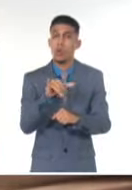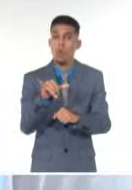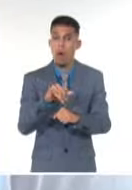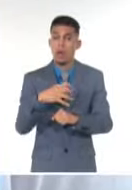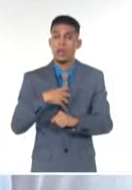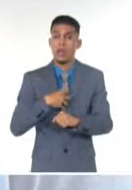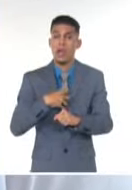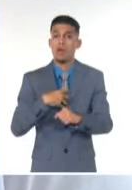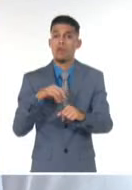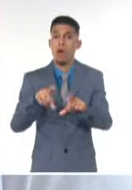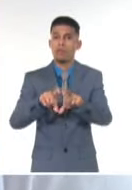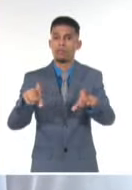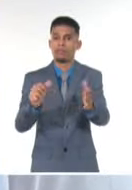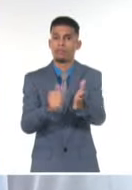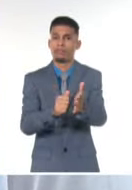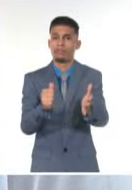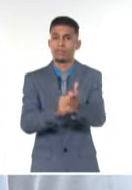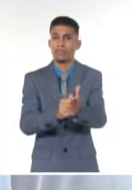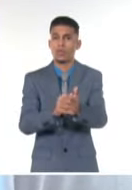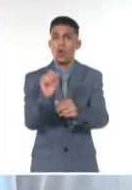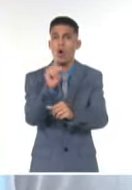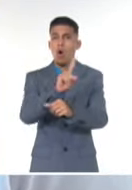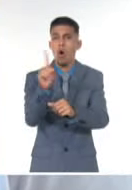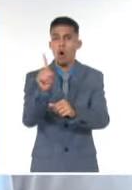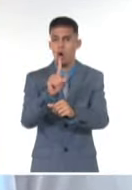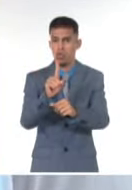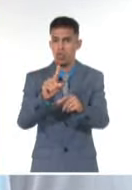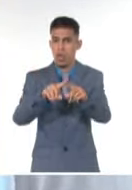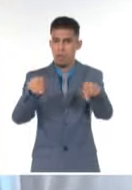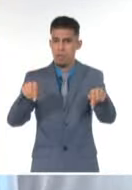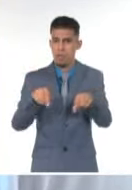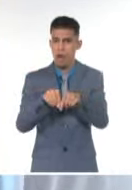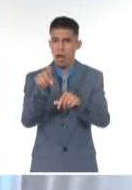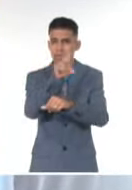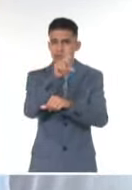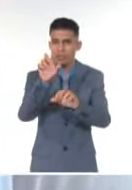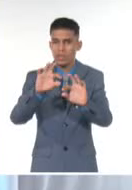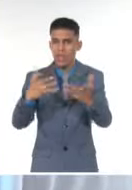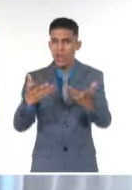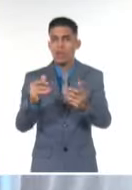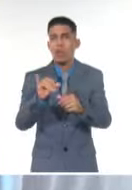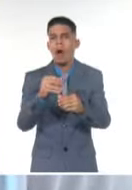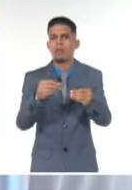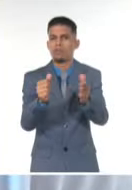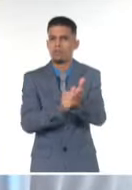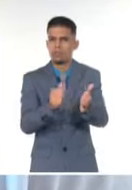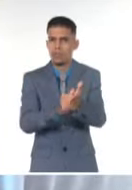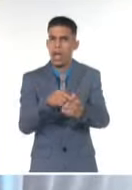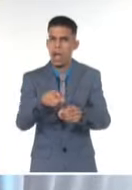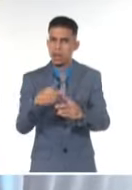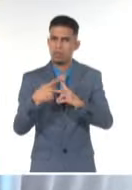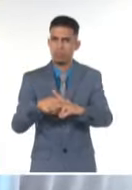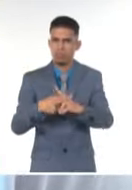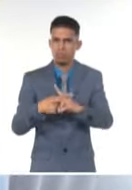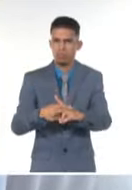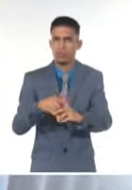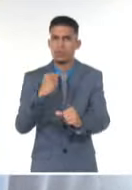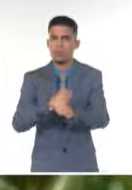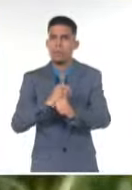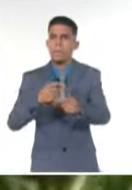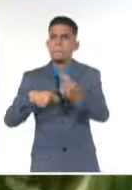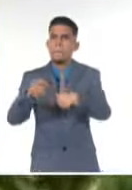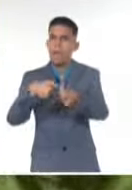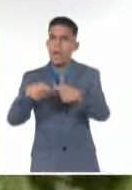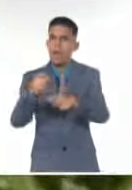carpintería, tenemos 11 carpinterías donde podemos lograr diversificar las producciones y la misma la ventas en